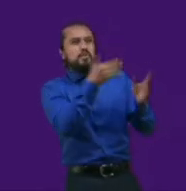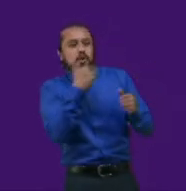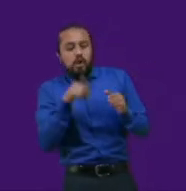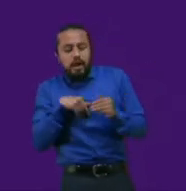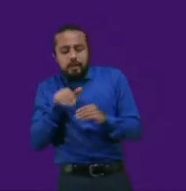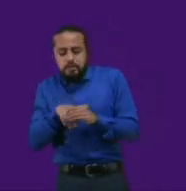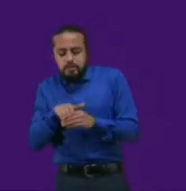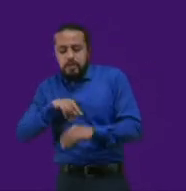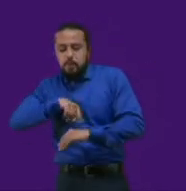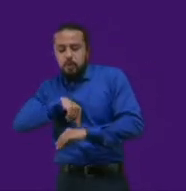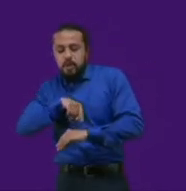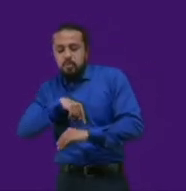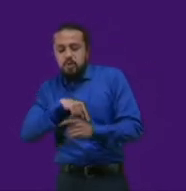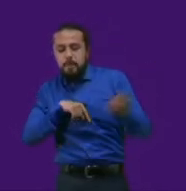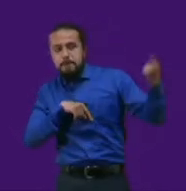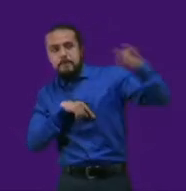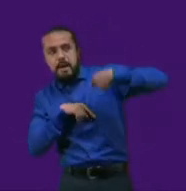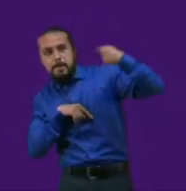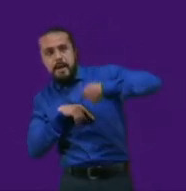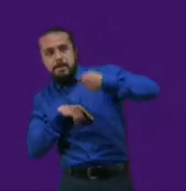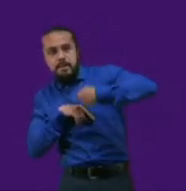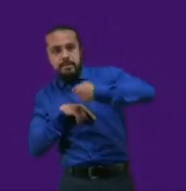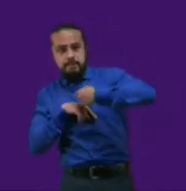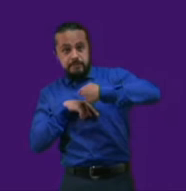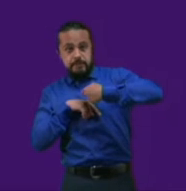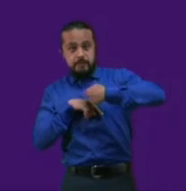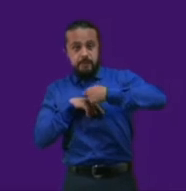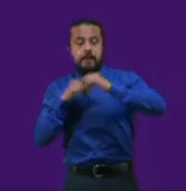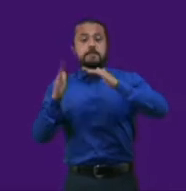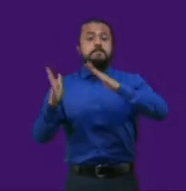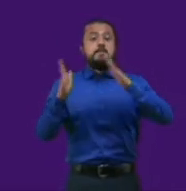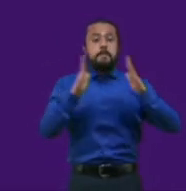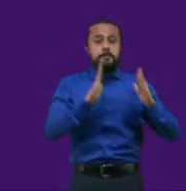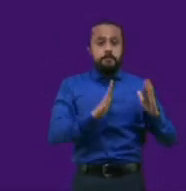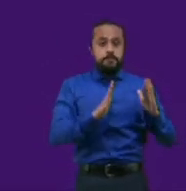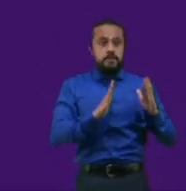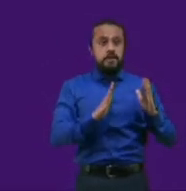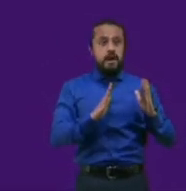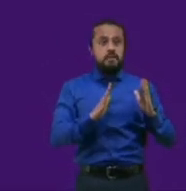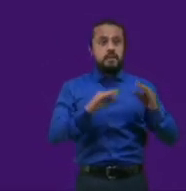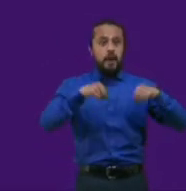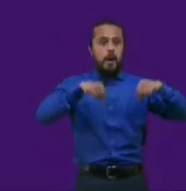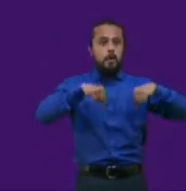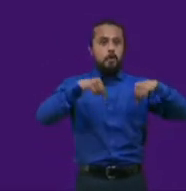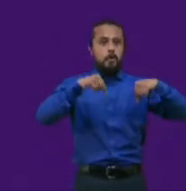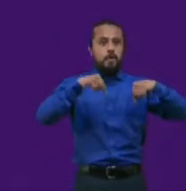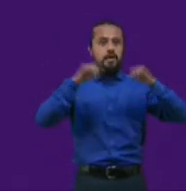y disparar el crecimiento? Sí. Al lado tuyo tenemos, bueno, en la pantalla creo, debajo tuyo,